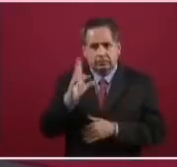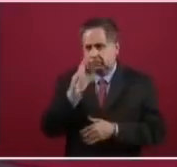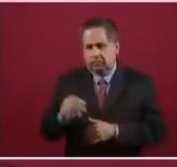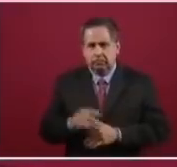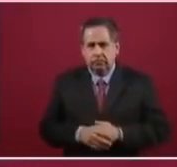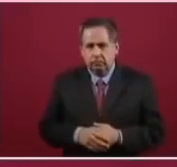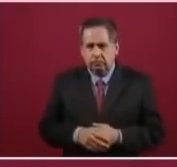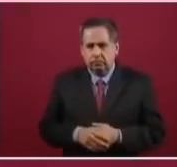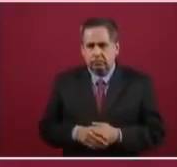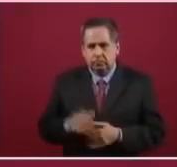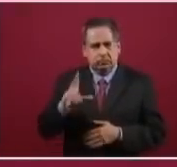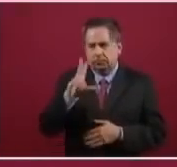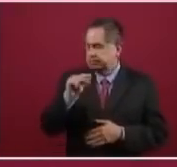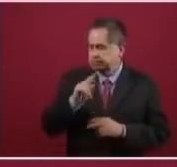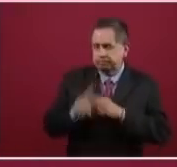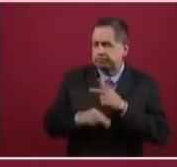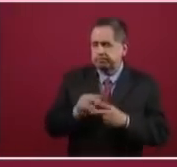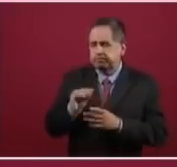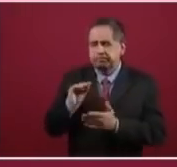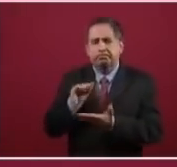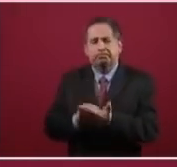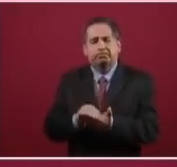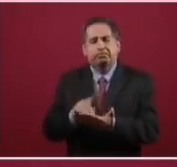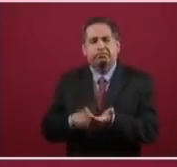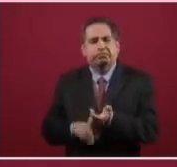y eso ya no se va